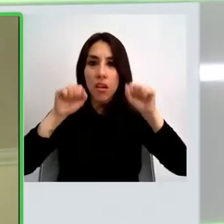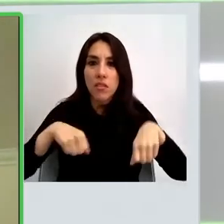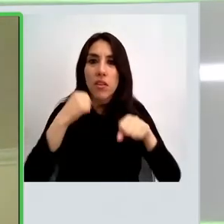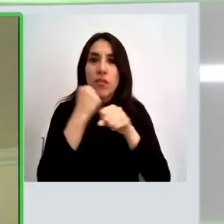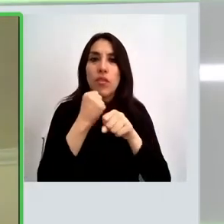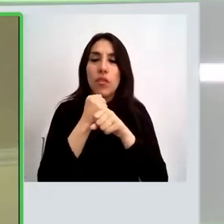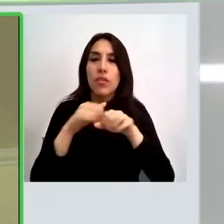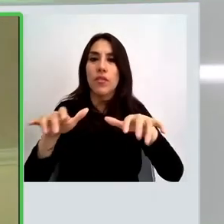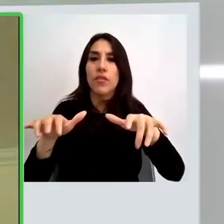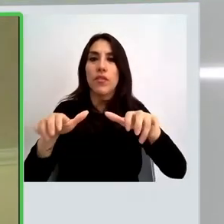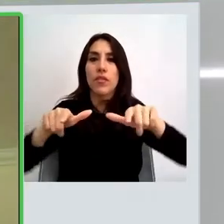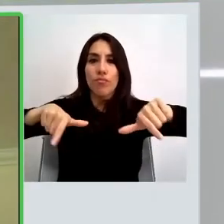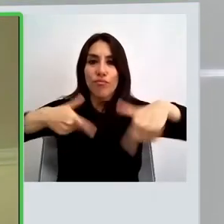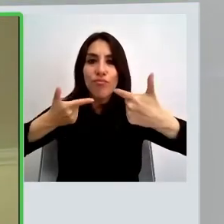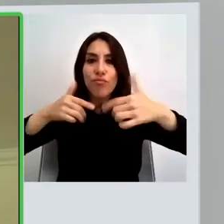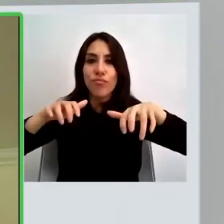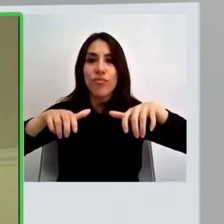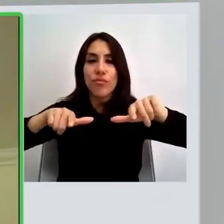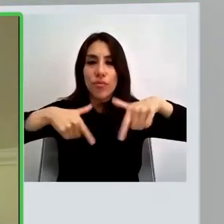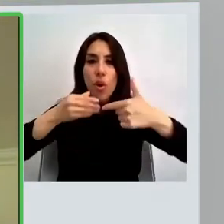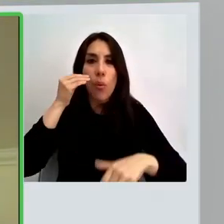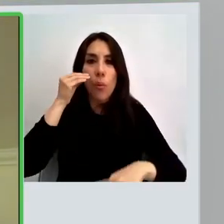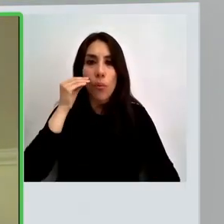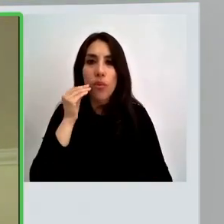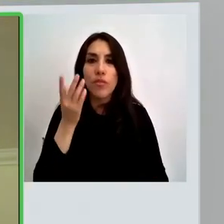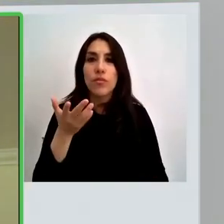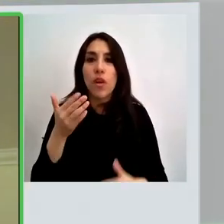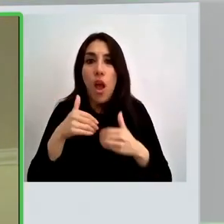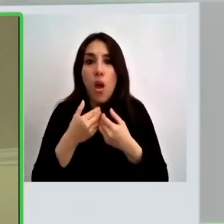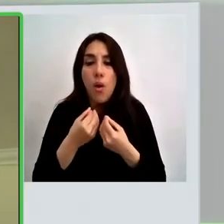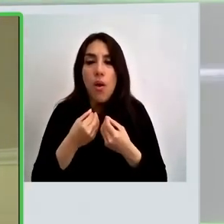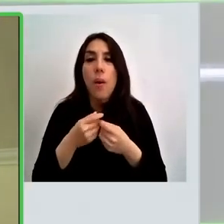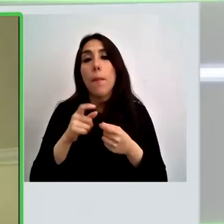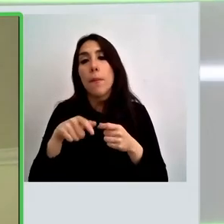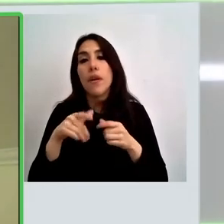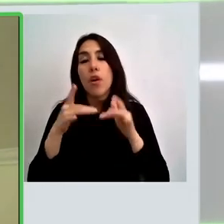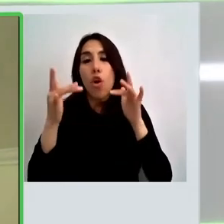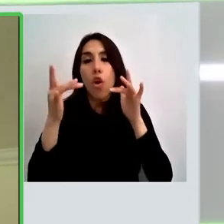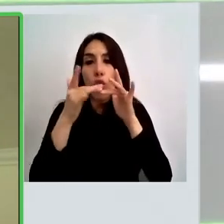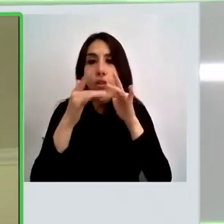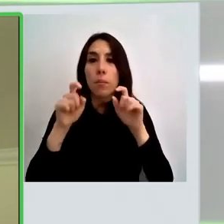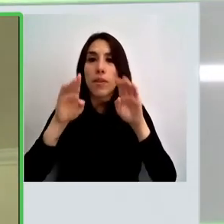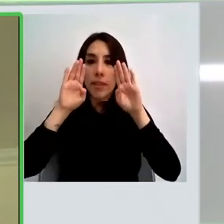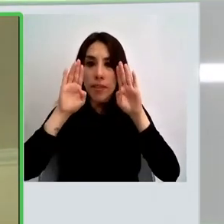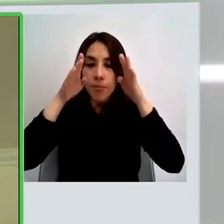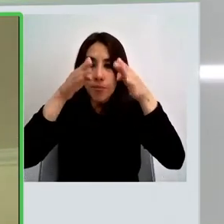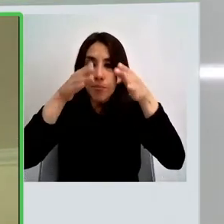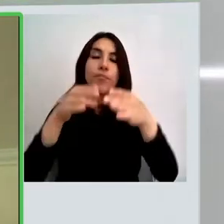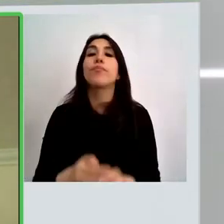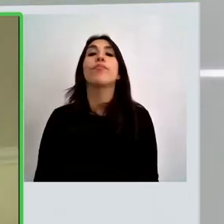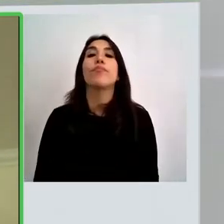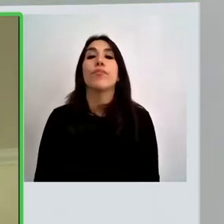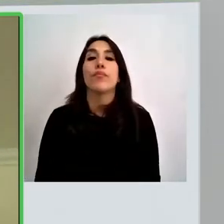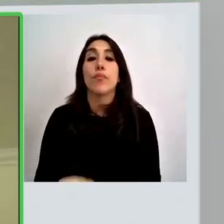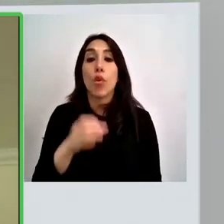un servicio de atención personalizada y no tienen que